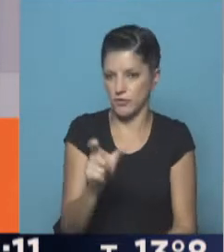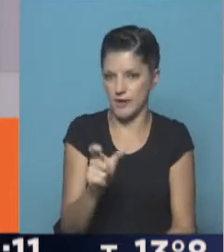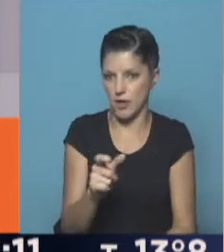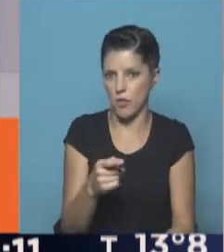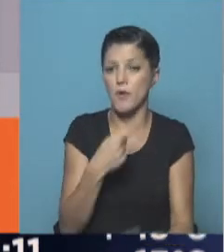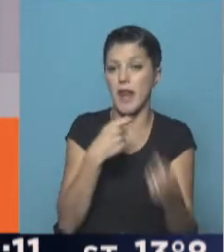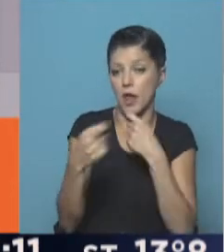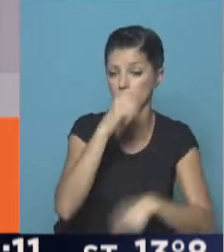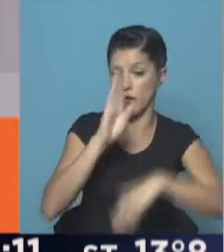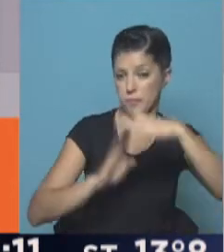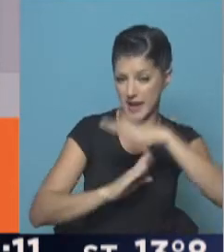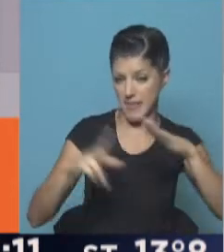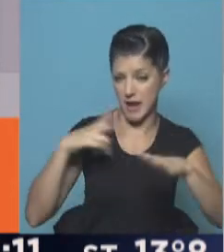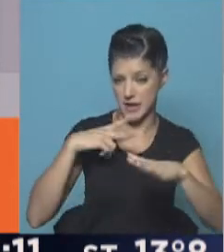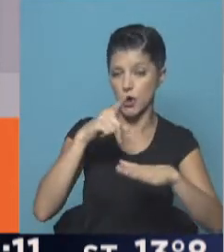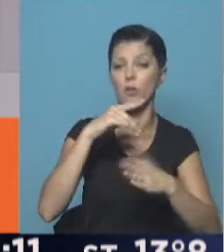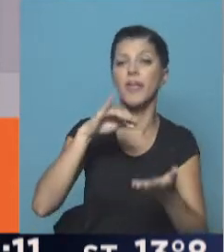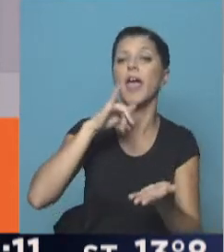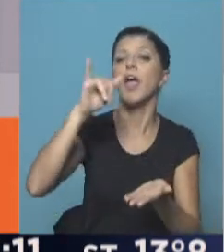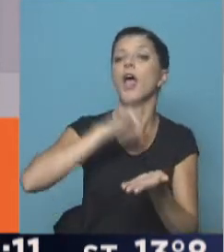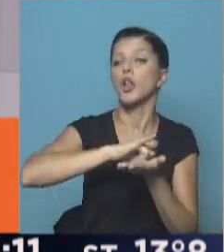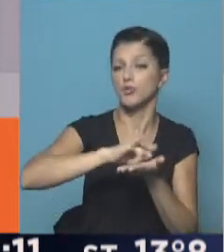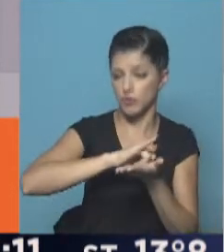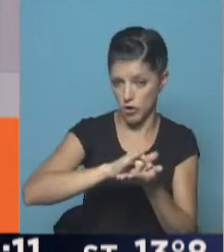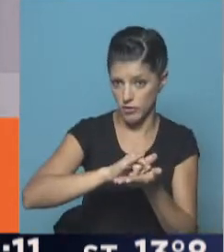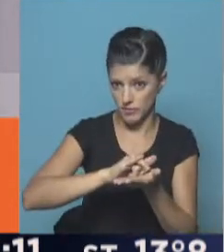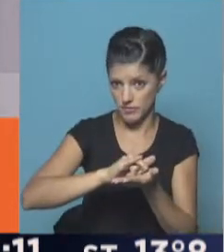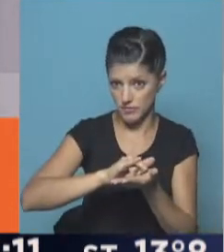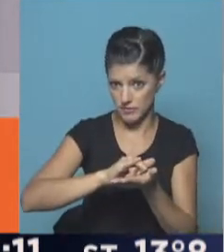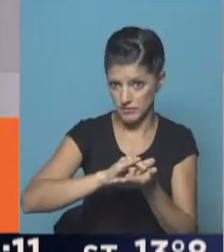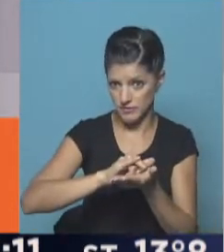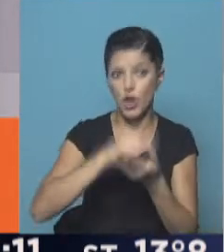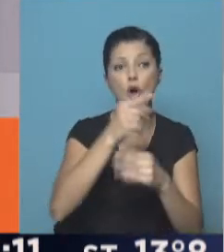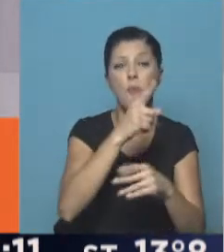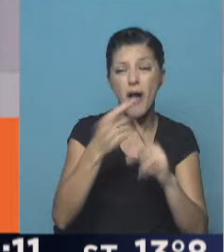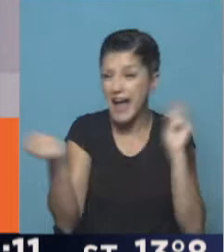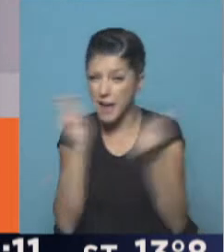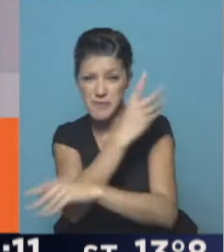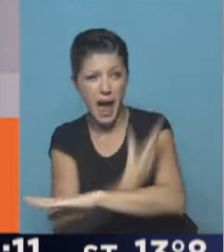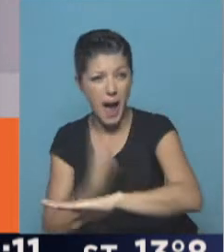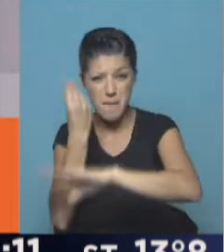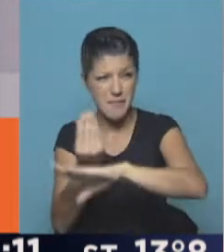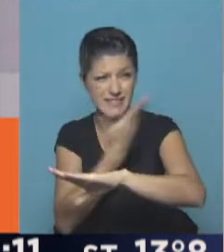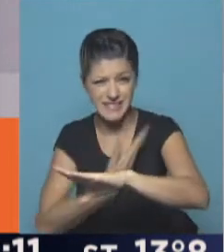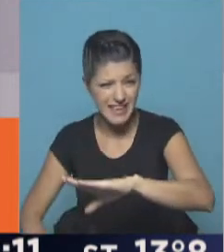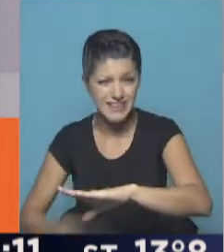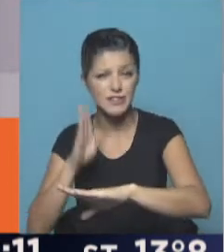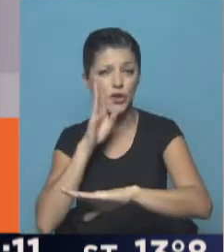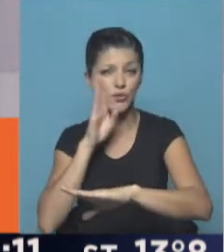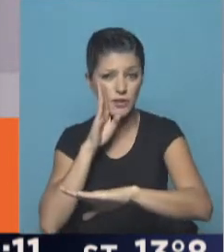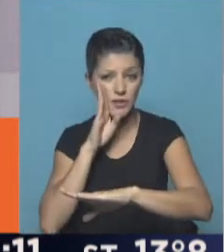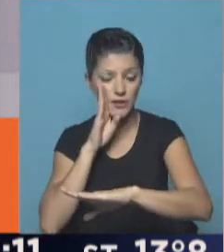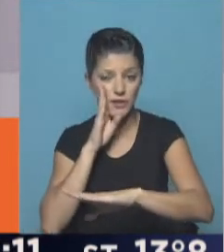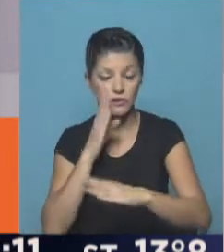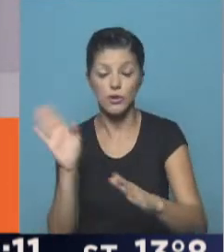representante de los intereses agrarios del sur profundo de Estados Unidos? Es una cuestión que solamente sorprende si uno está mirando a Hillary